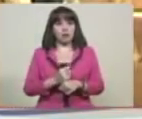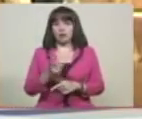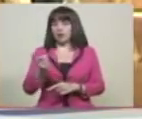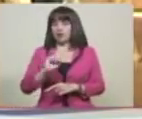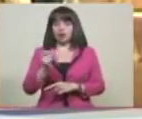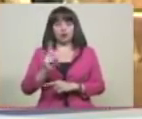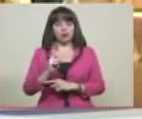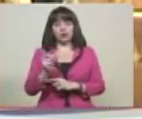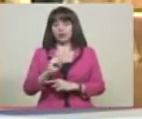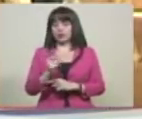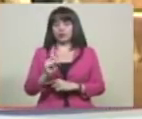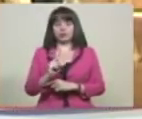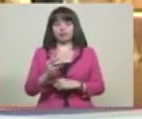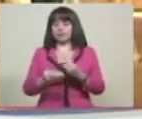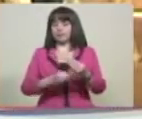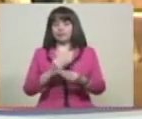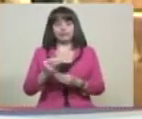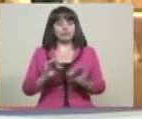No.